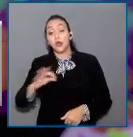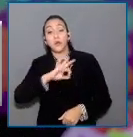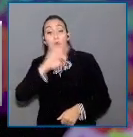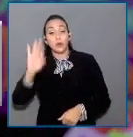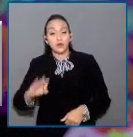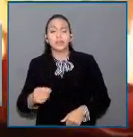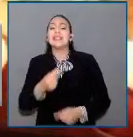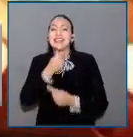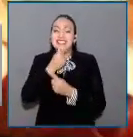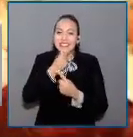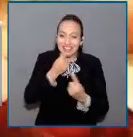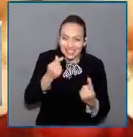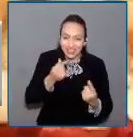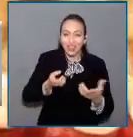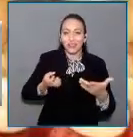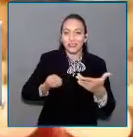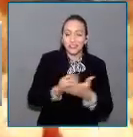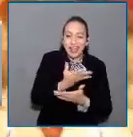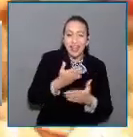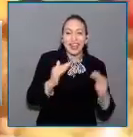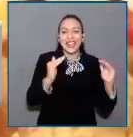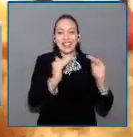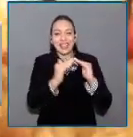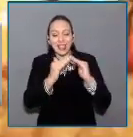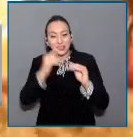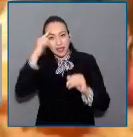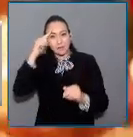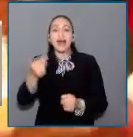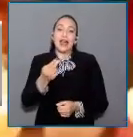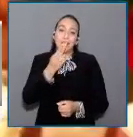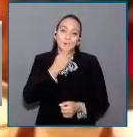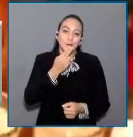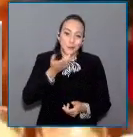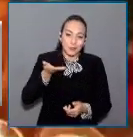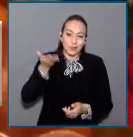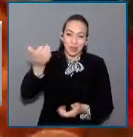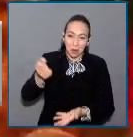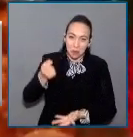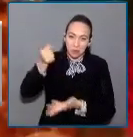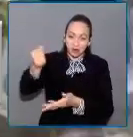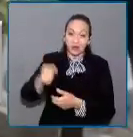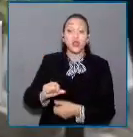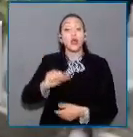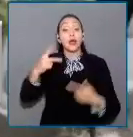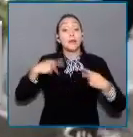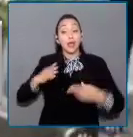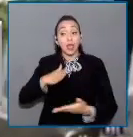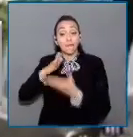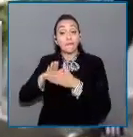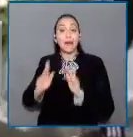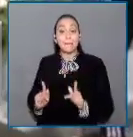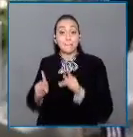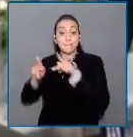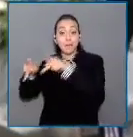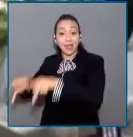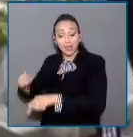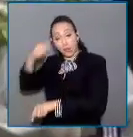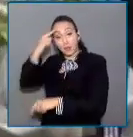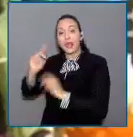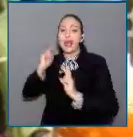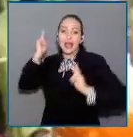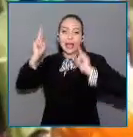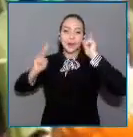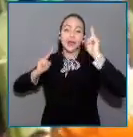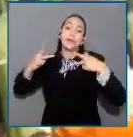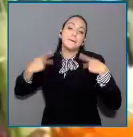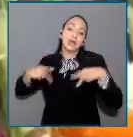o calaverita. El 15% de las personas acuden a un panteón para visitar a sus seres queridos que ya partieron.